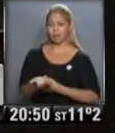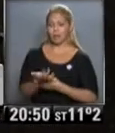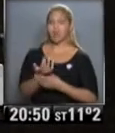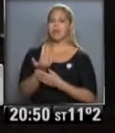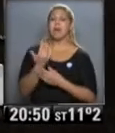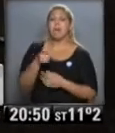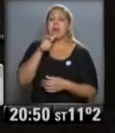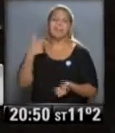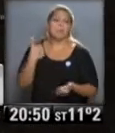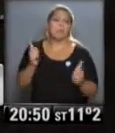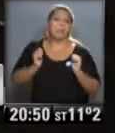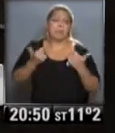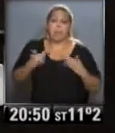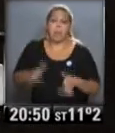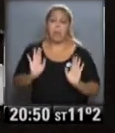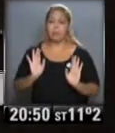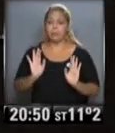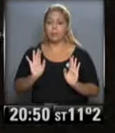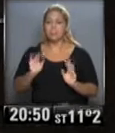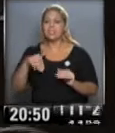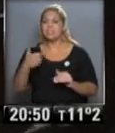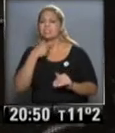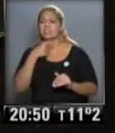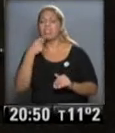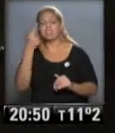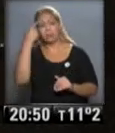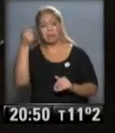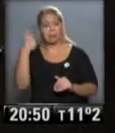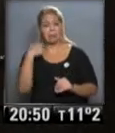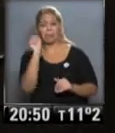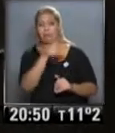Aparentemente parece que no le afectaba. Eso habla más bien de un cierto grado de enajenación, diría